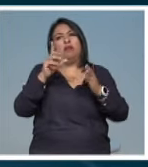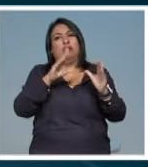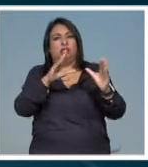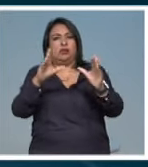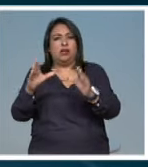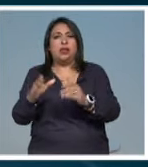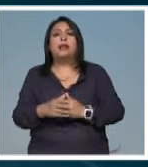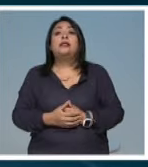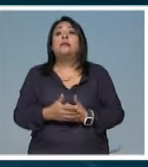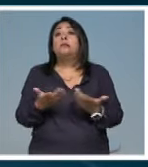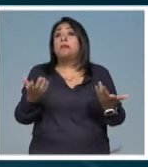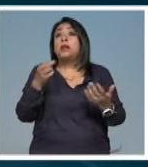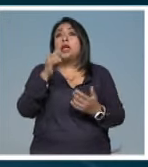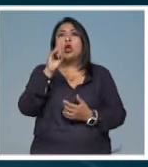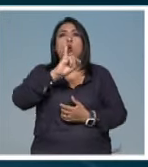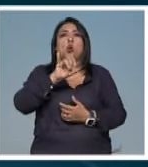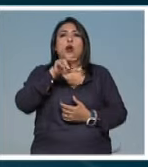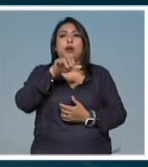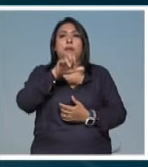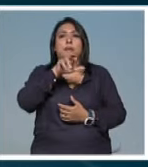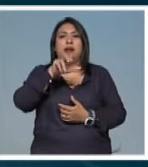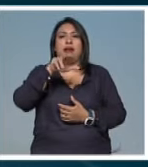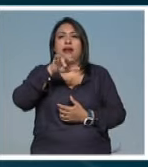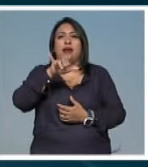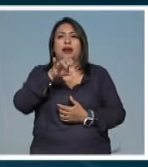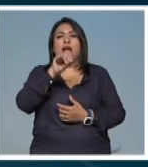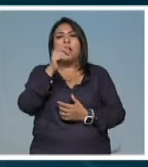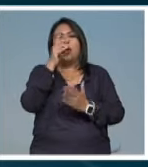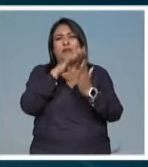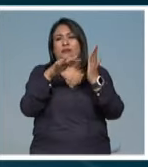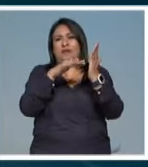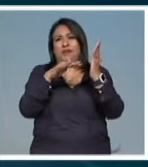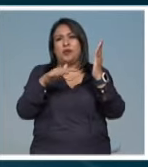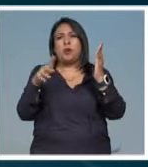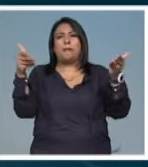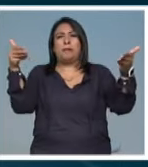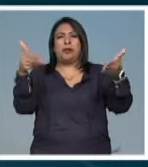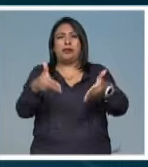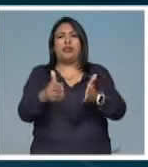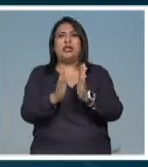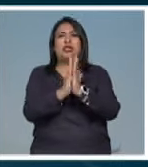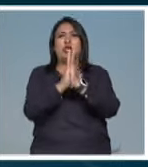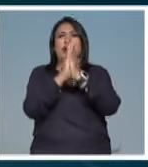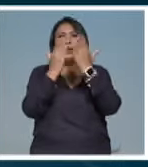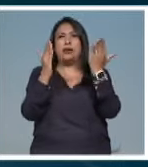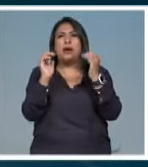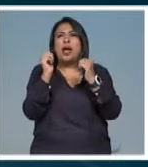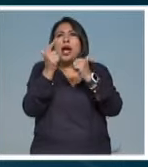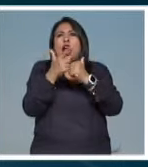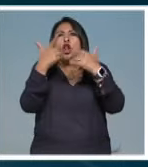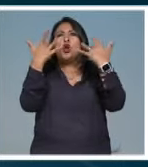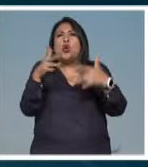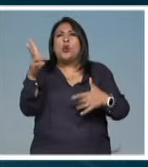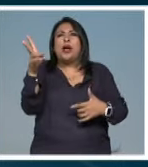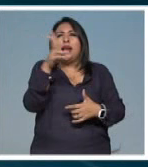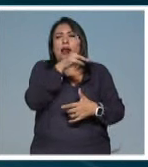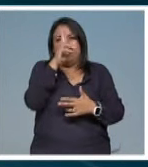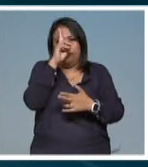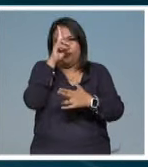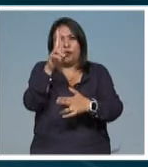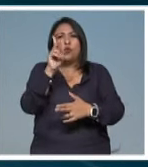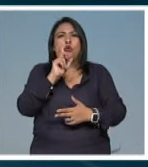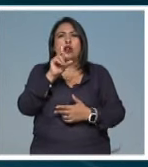enseñado. Así es como Juana María Naranjo Zárate leyó su texto durante la presentación del libro Algo le duele al aire, homenaje